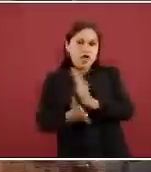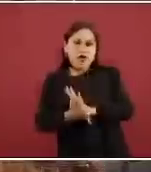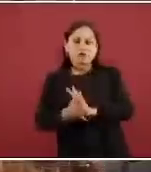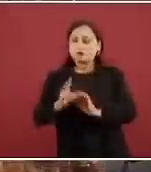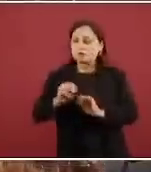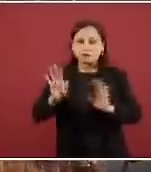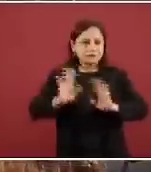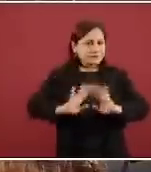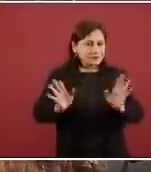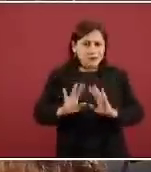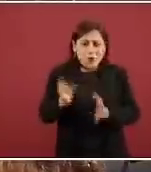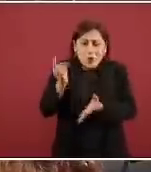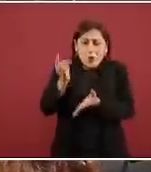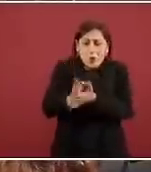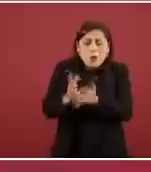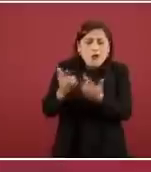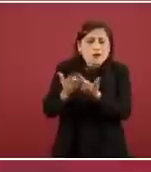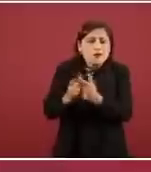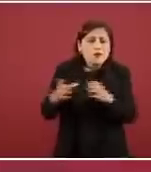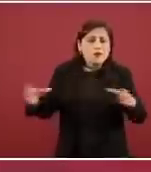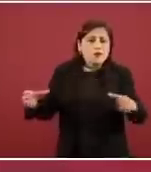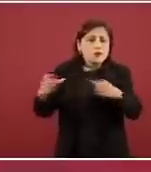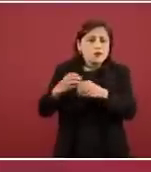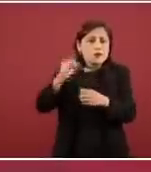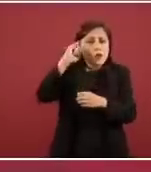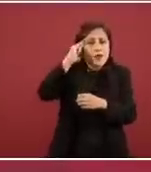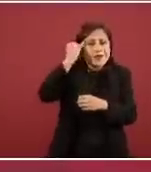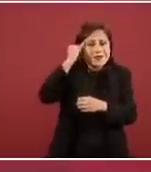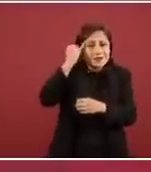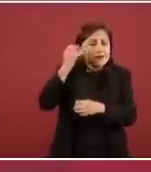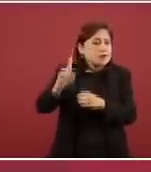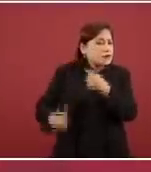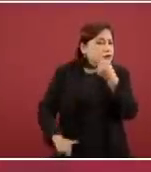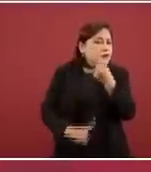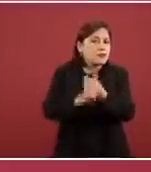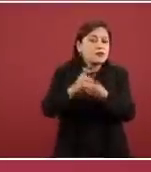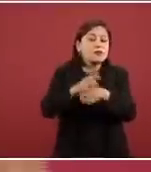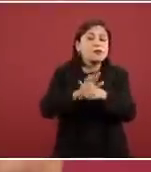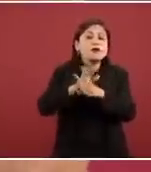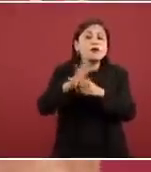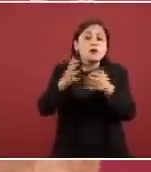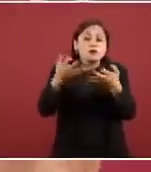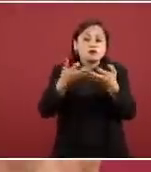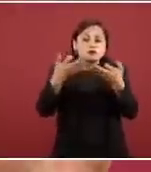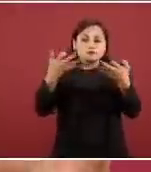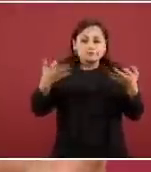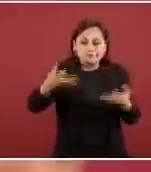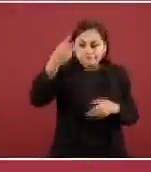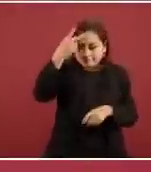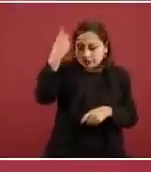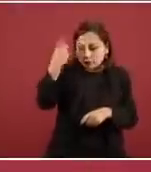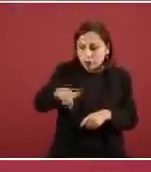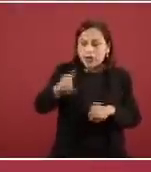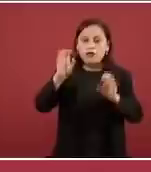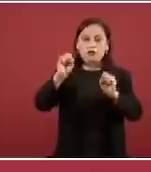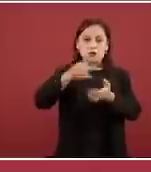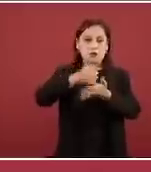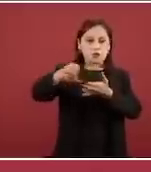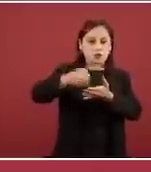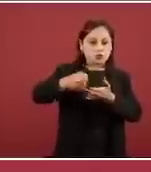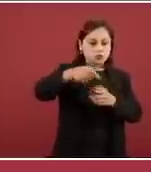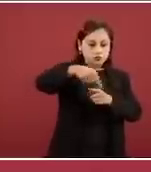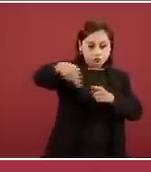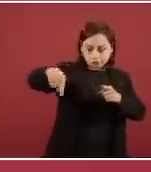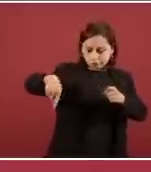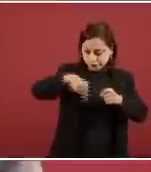conflictos que se han originado por cuestiones agrarias o de otra naturaleza. Entonces,